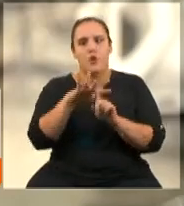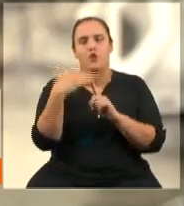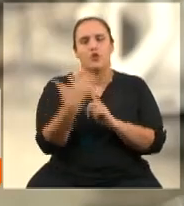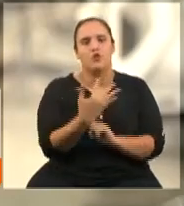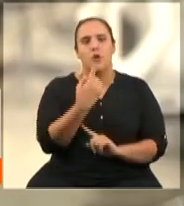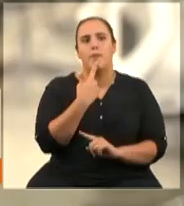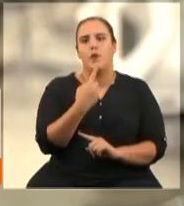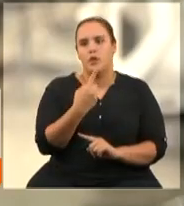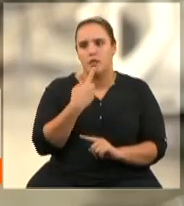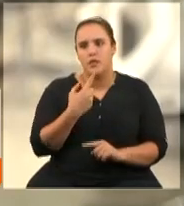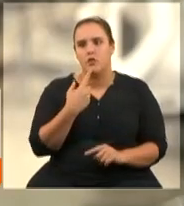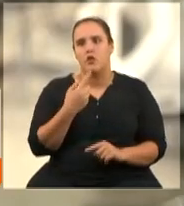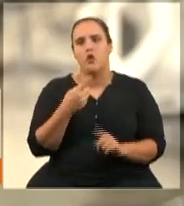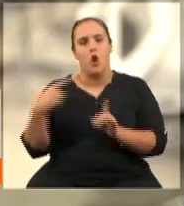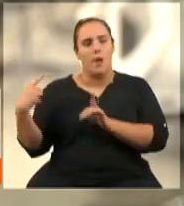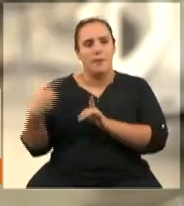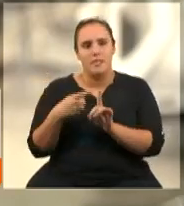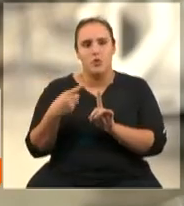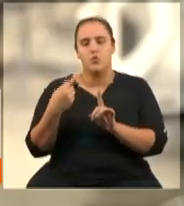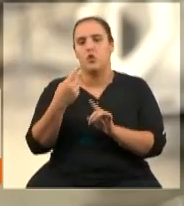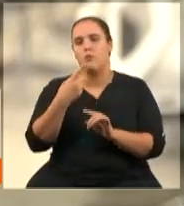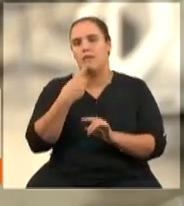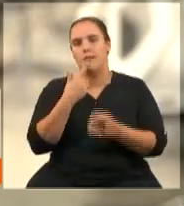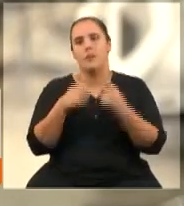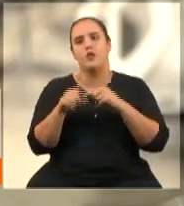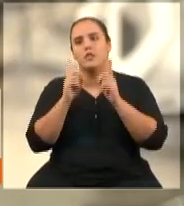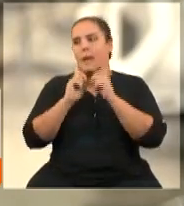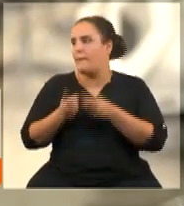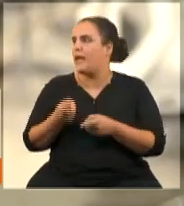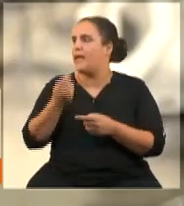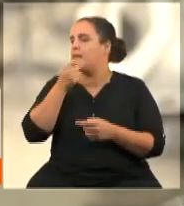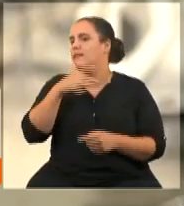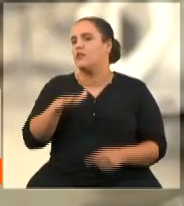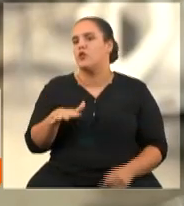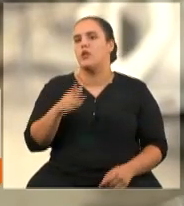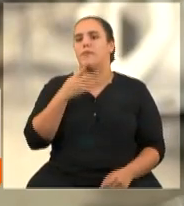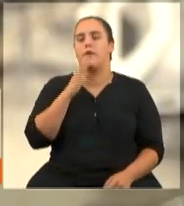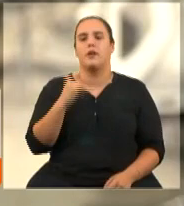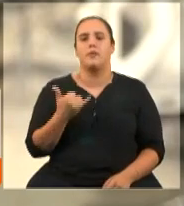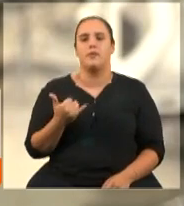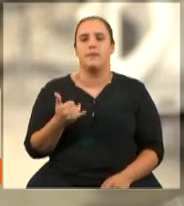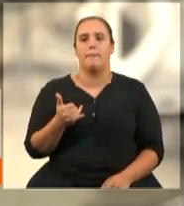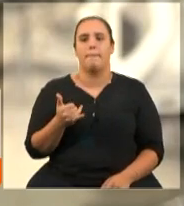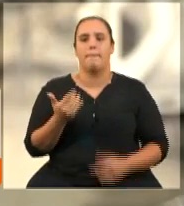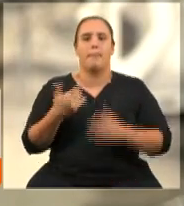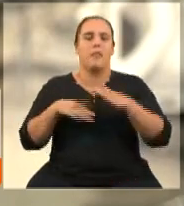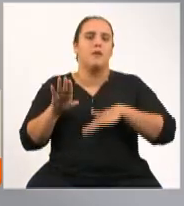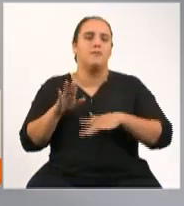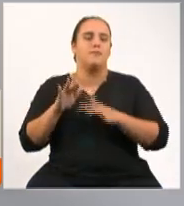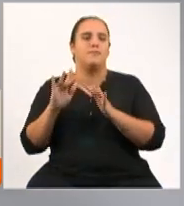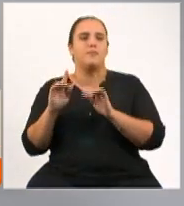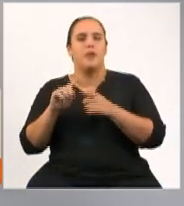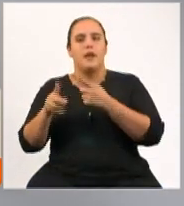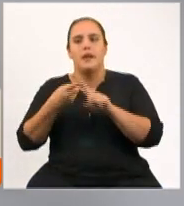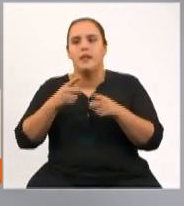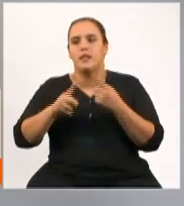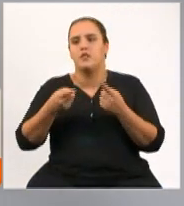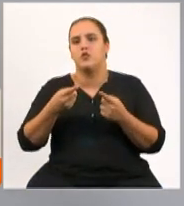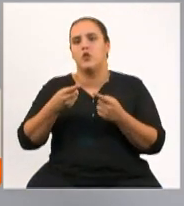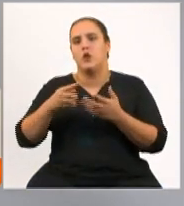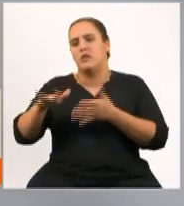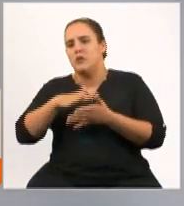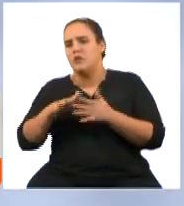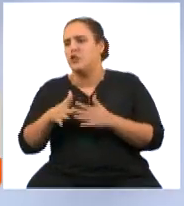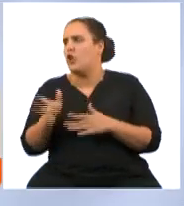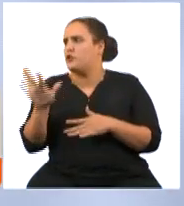con la persecución política y también encontrarme con historias que tenían más que ver con el drama cotidiano